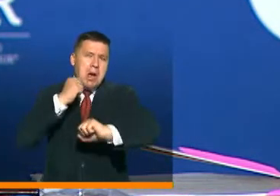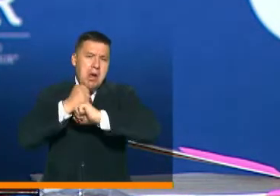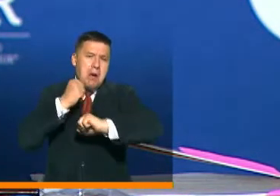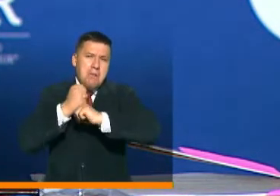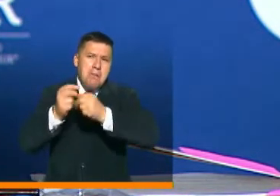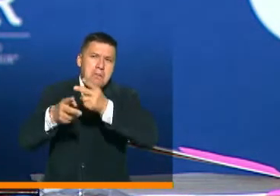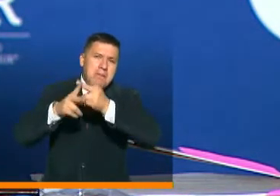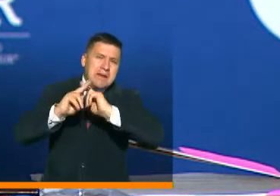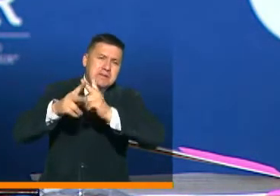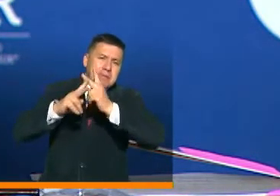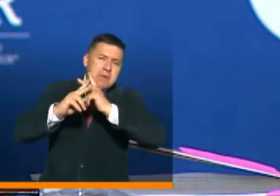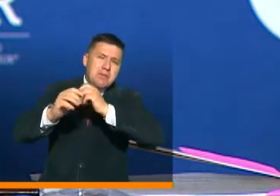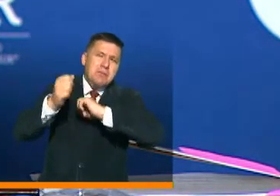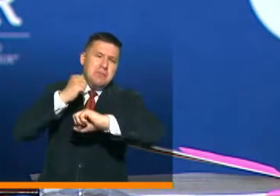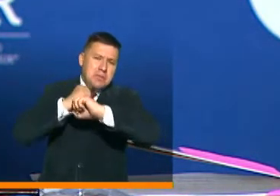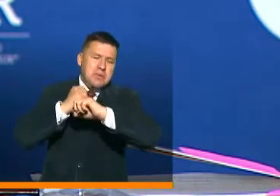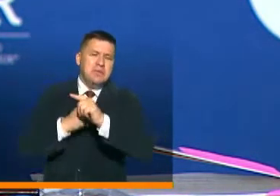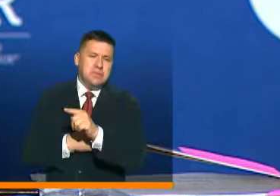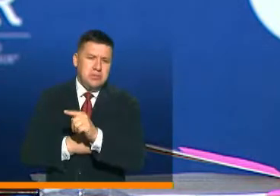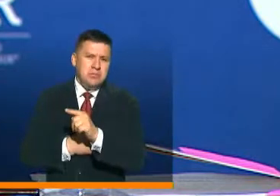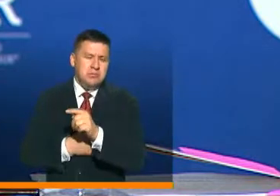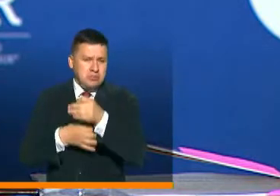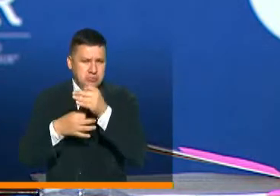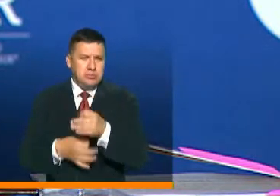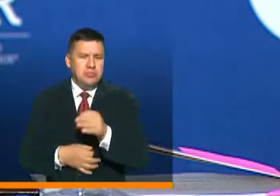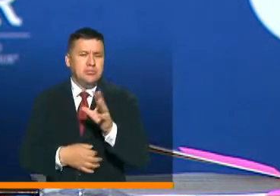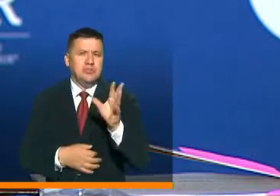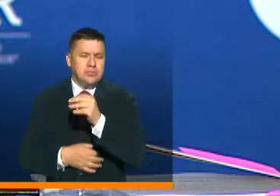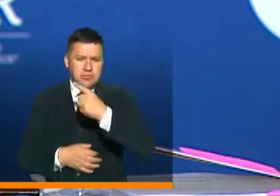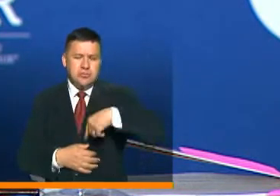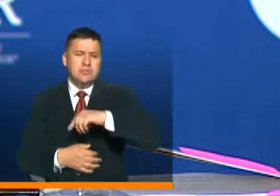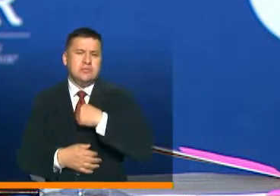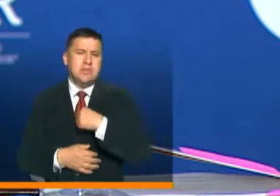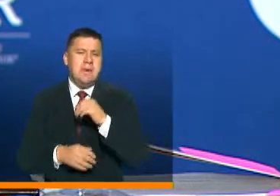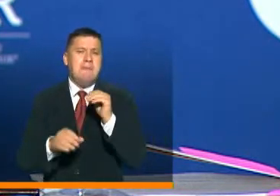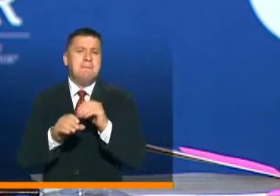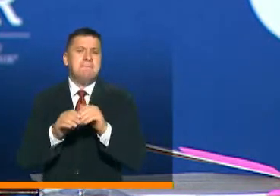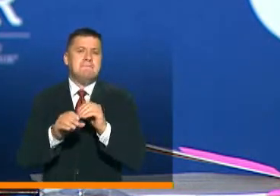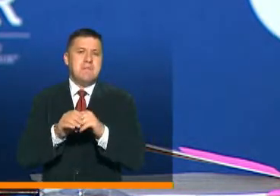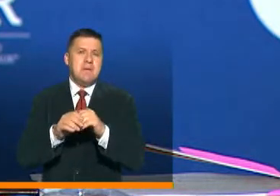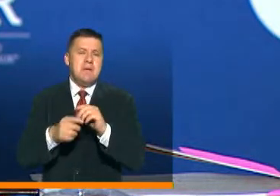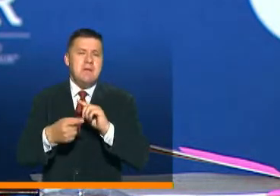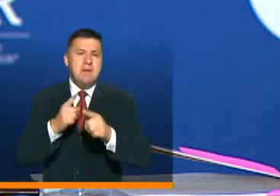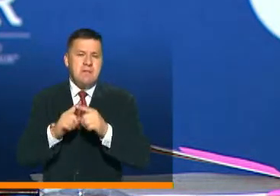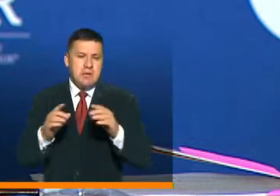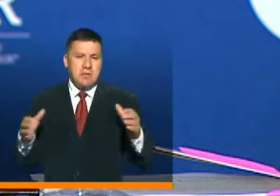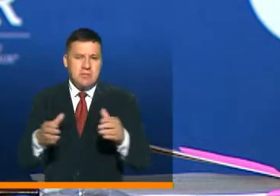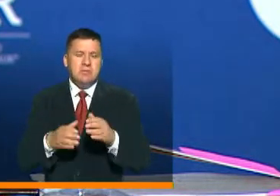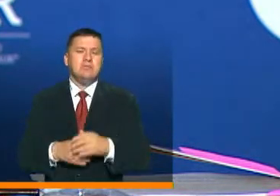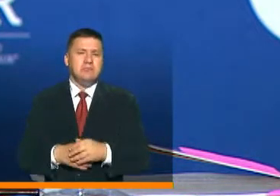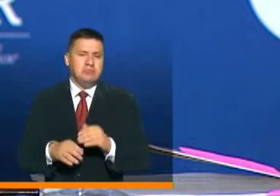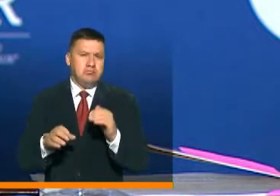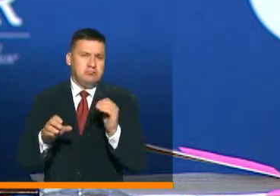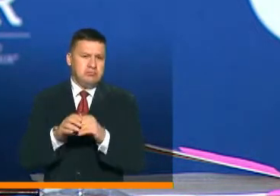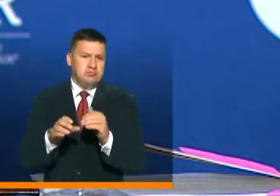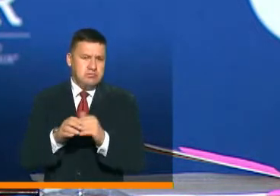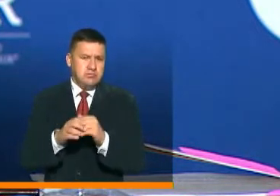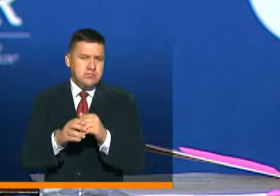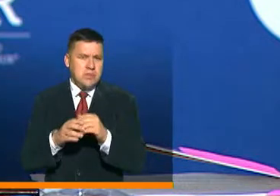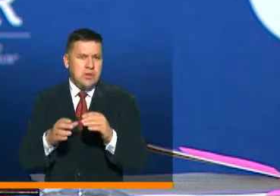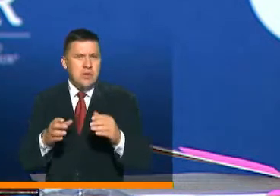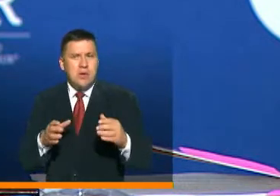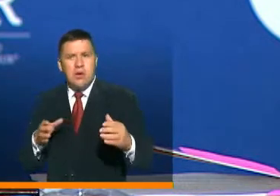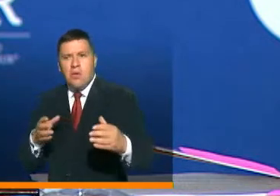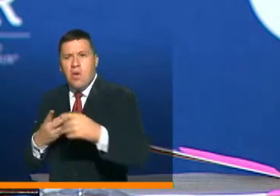de préstamo y ha sido considerada por todos nosotros como el banco amigo. Un banco